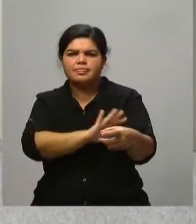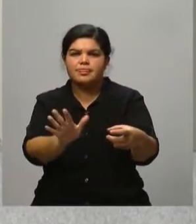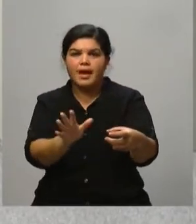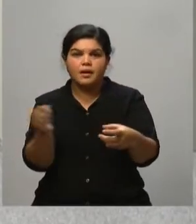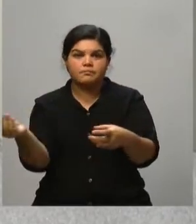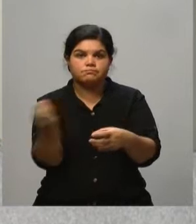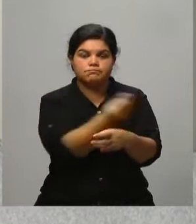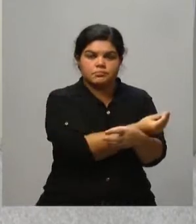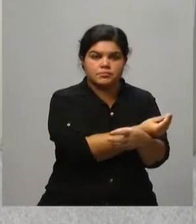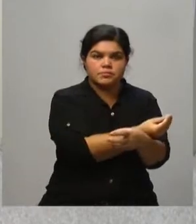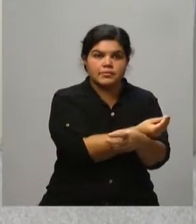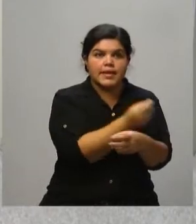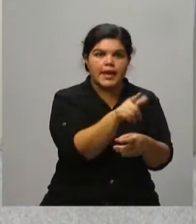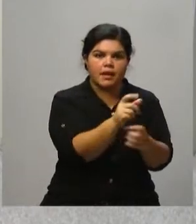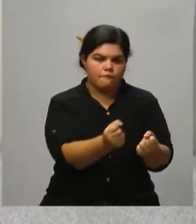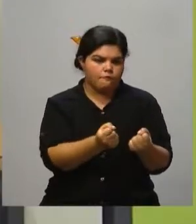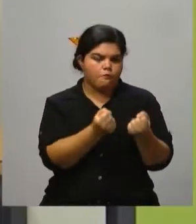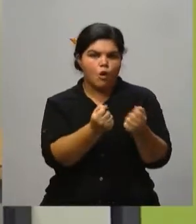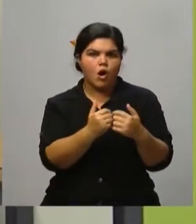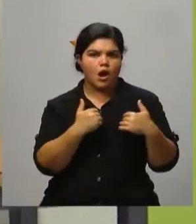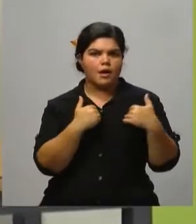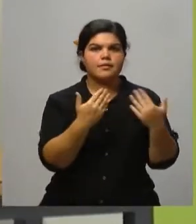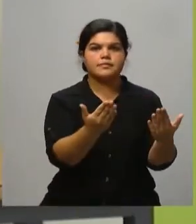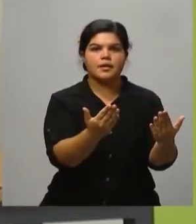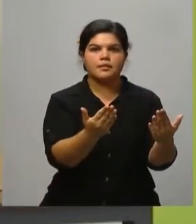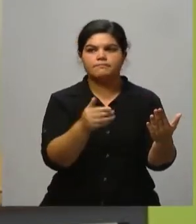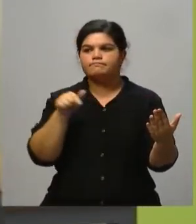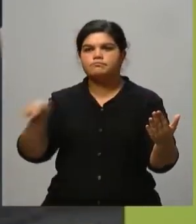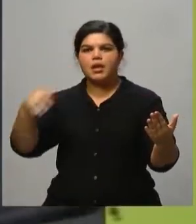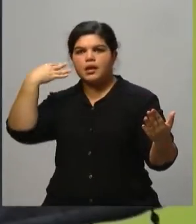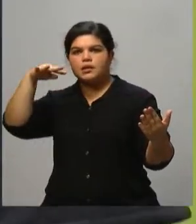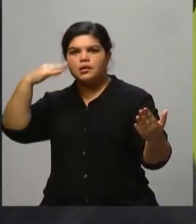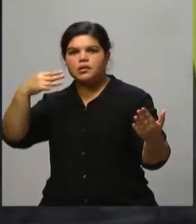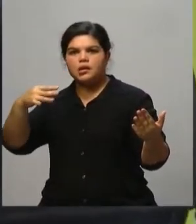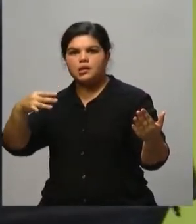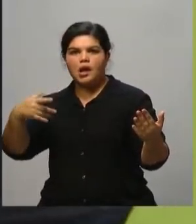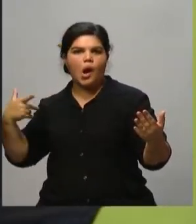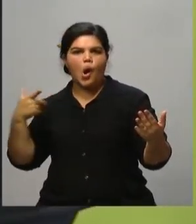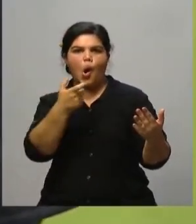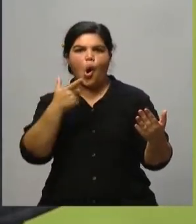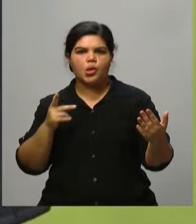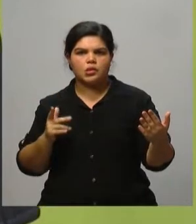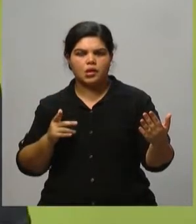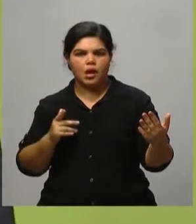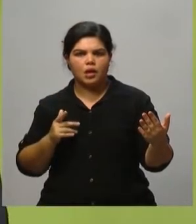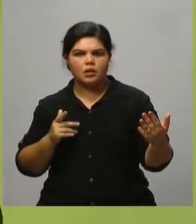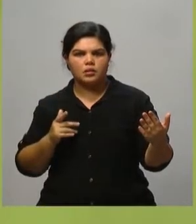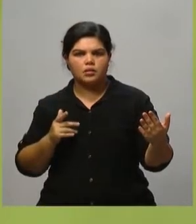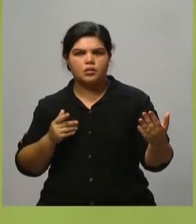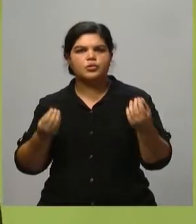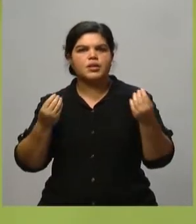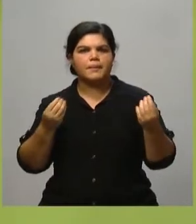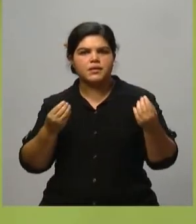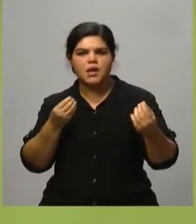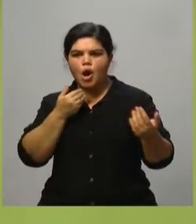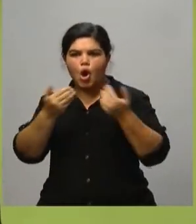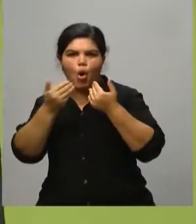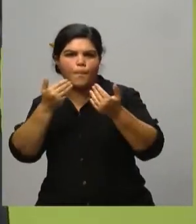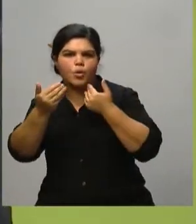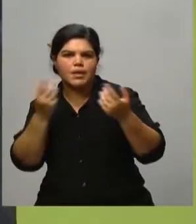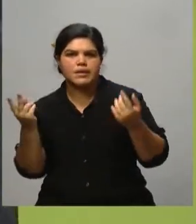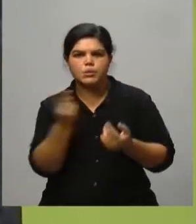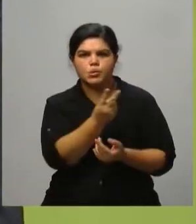hacer. El otro día escuchaba en un análisis que hacían en una radio de Buenos Aires que Cristina se había equivocado cuando eligió a Cobos, cuando